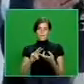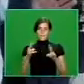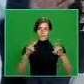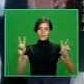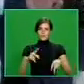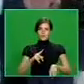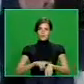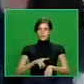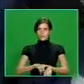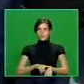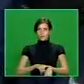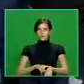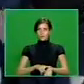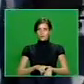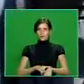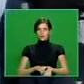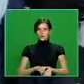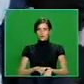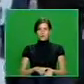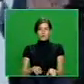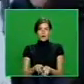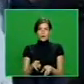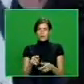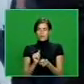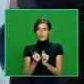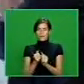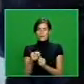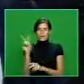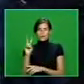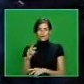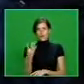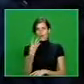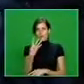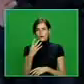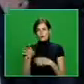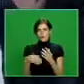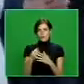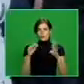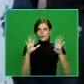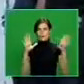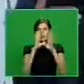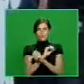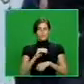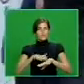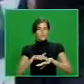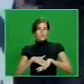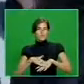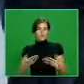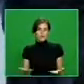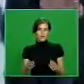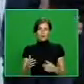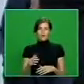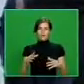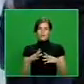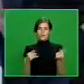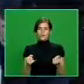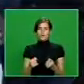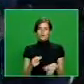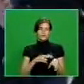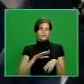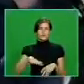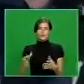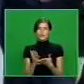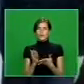horario que se maneja en el deporte de Venezuela va a ser un horario de 4 9 de la noche por qué presidente todos nuestros niños están en la escuela